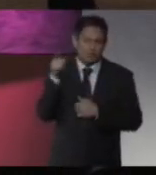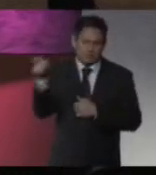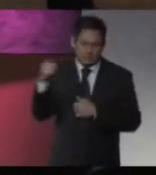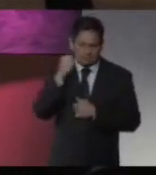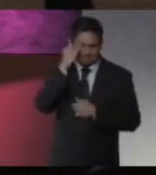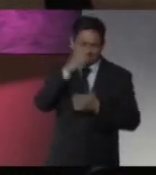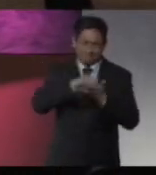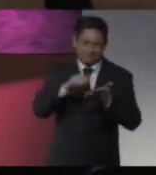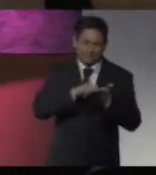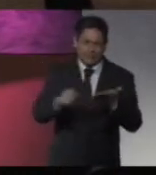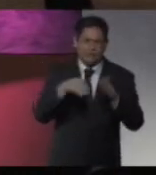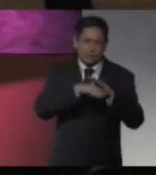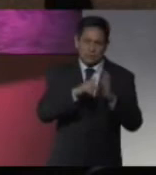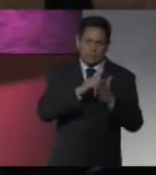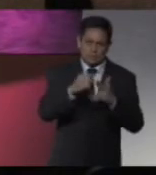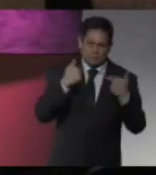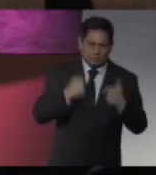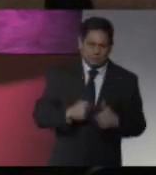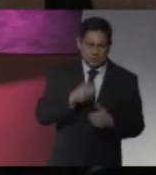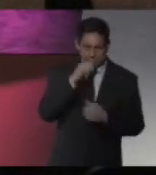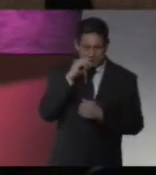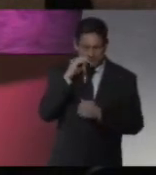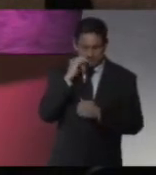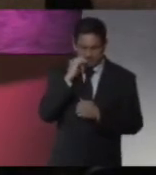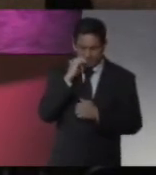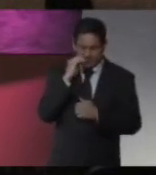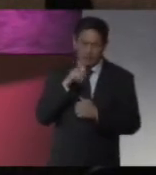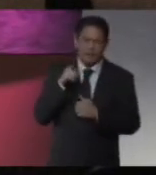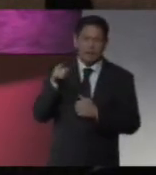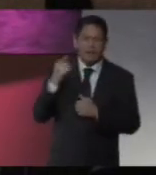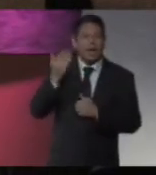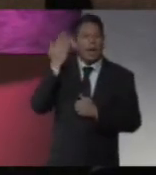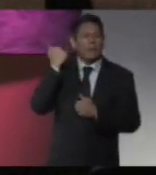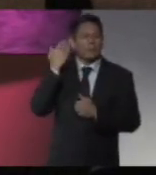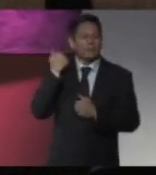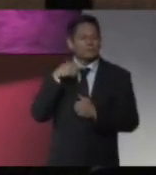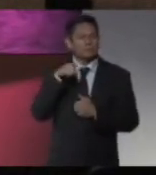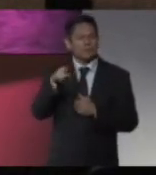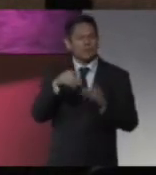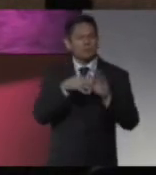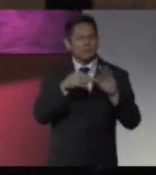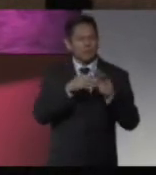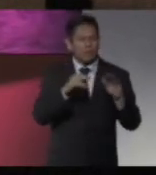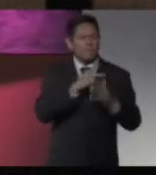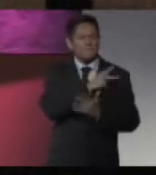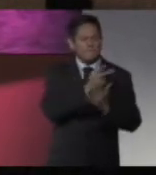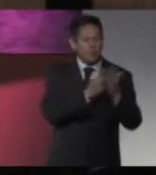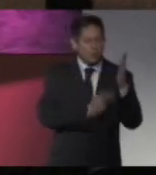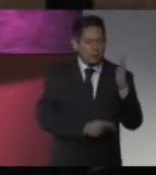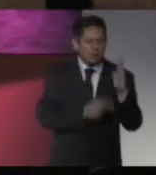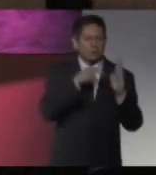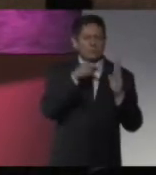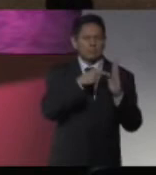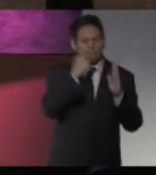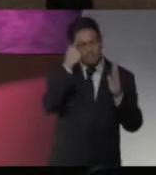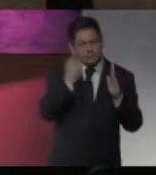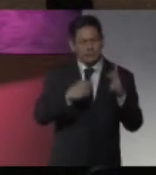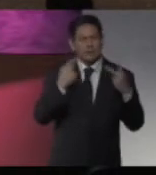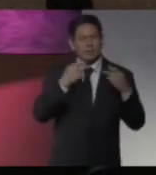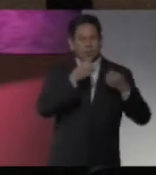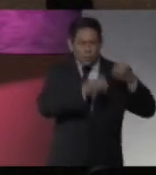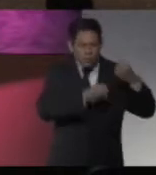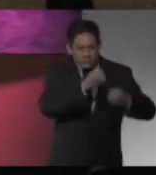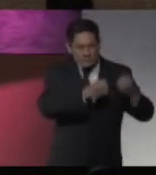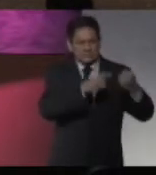humanos. Recientemente coordinó la elaboración del protocolo de actuación para quienes imparten justicia en casos relacionados con proyectos